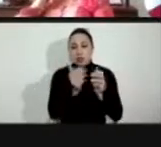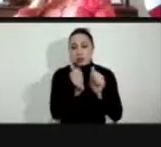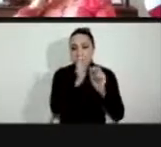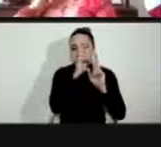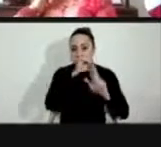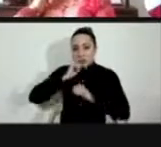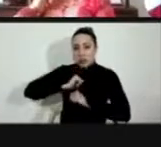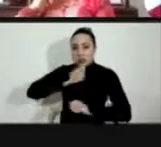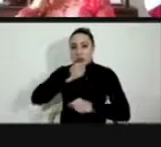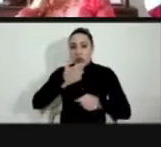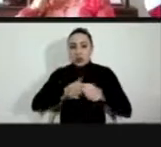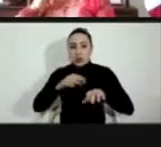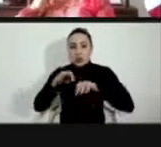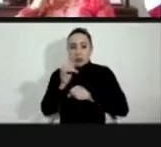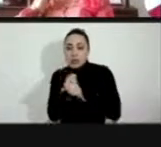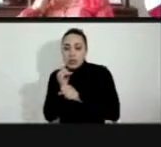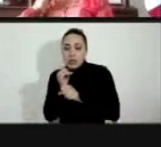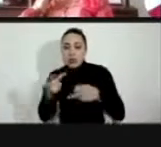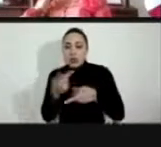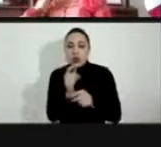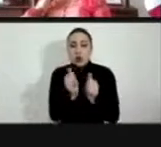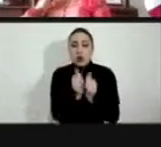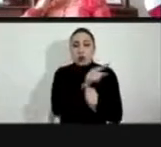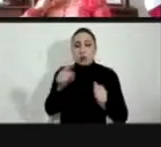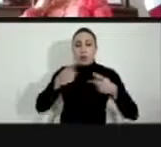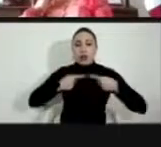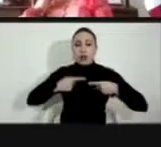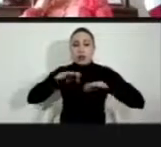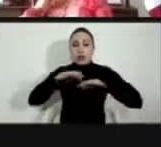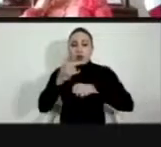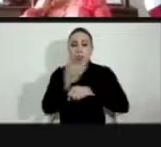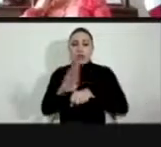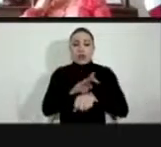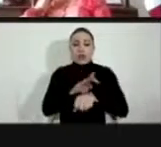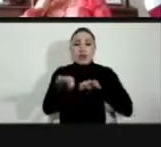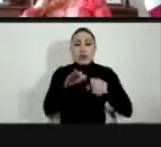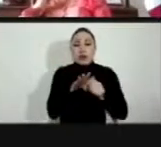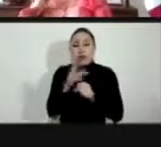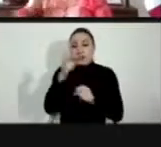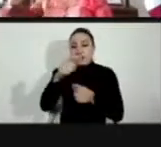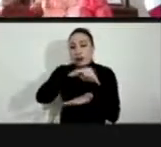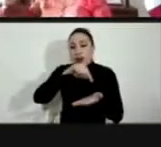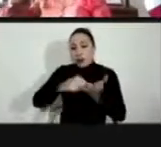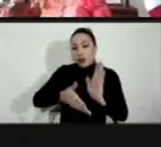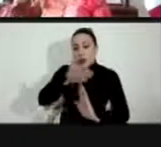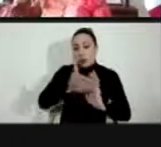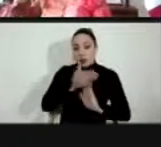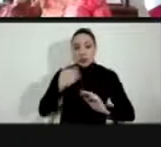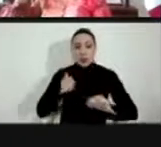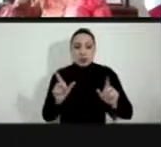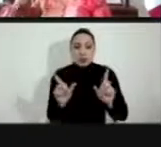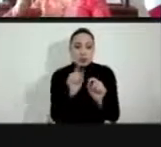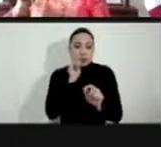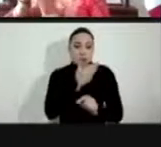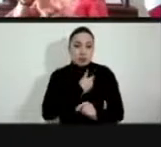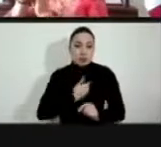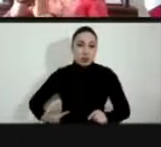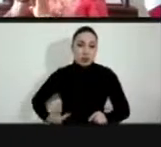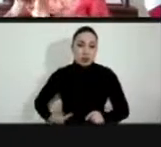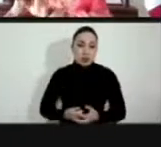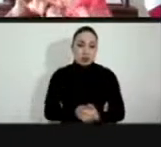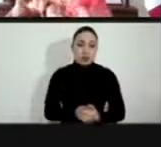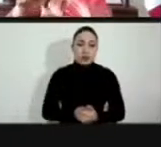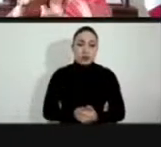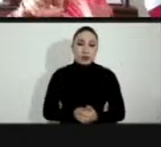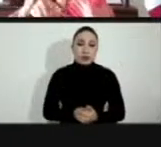laborales para los trabajadores de la construcción en dicha obra. Es cuanta presente. Gracias, diputado. Esta discusión